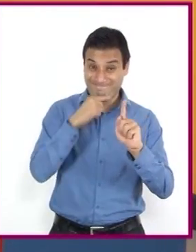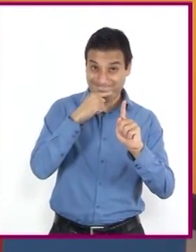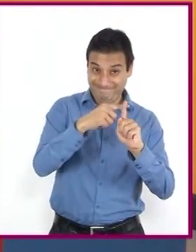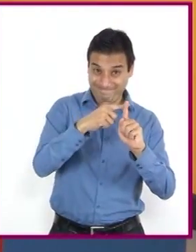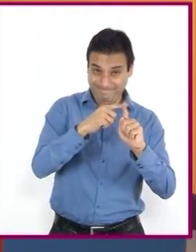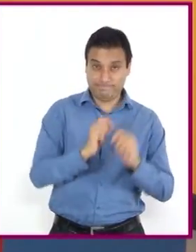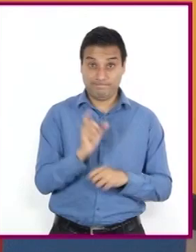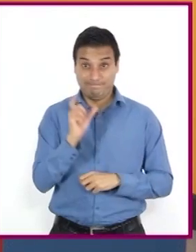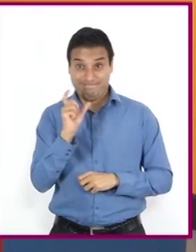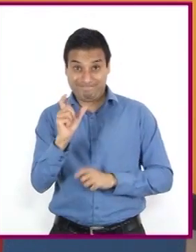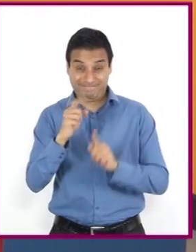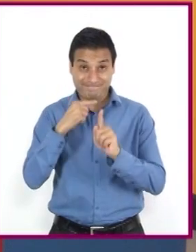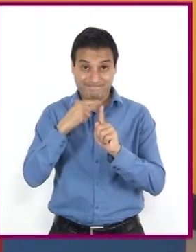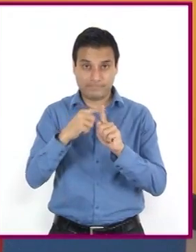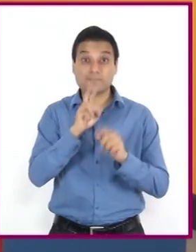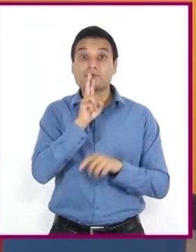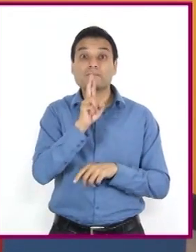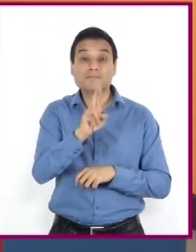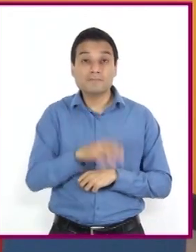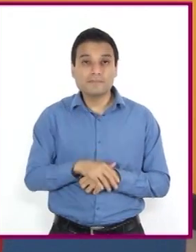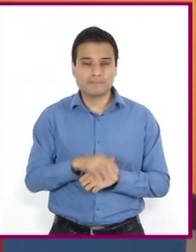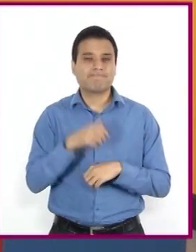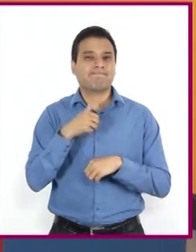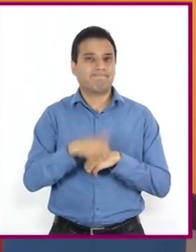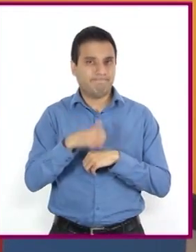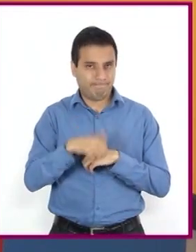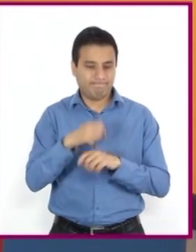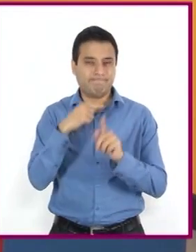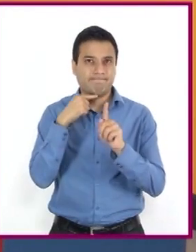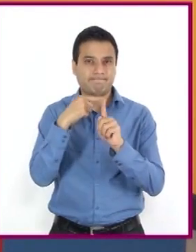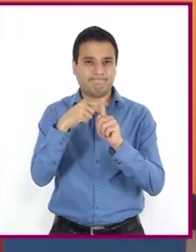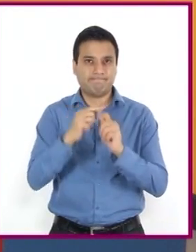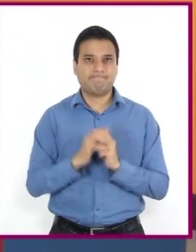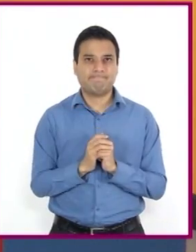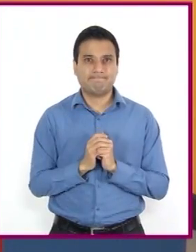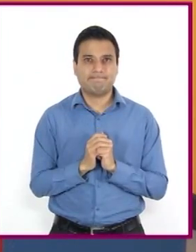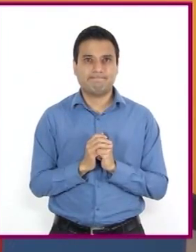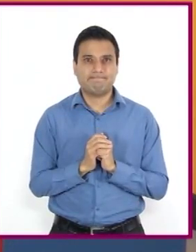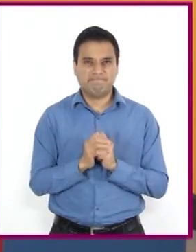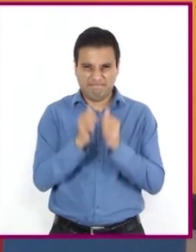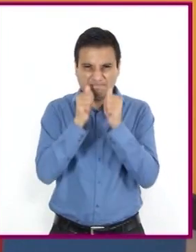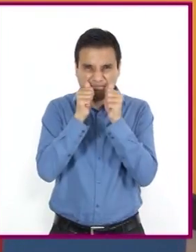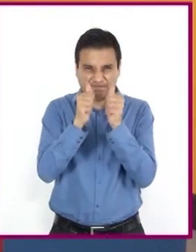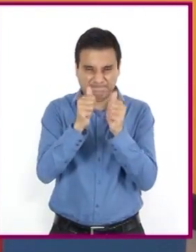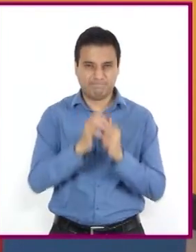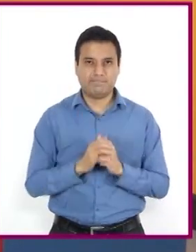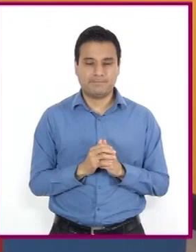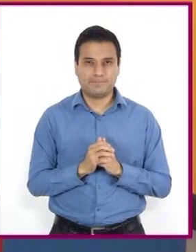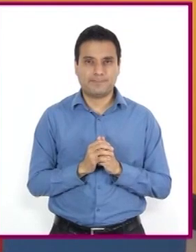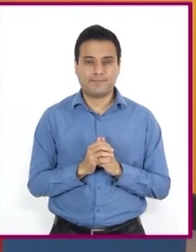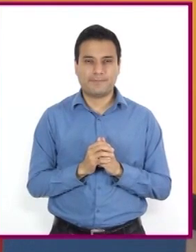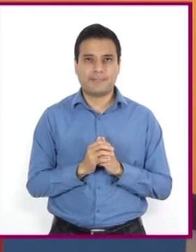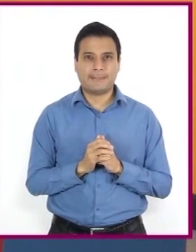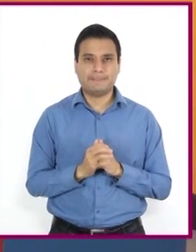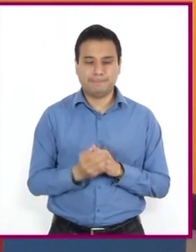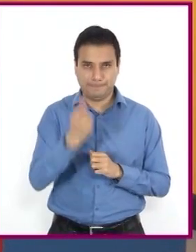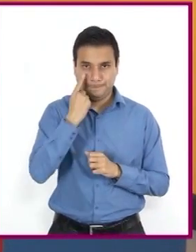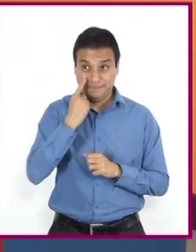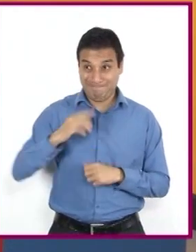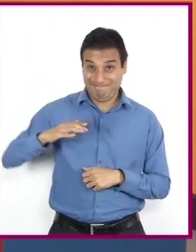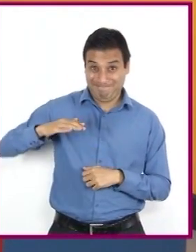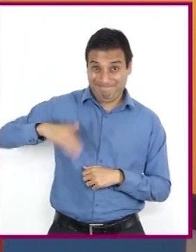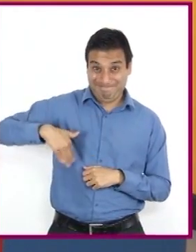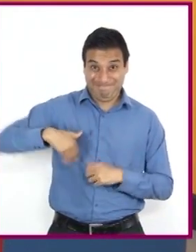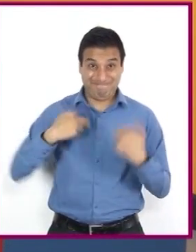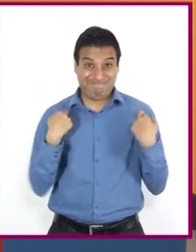positivo tiene como resultado a un número positivo. Pongan atención. El dato que acaba de darnos la